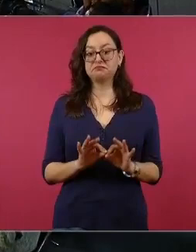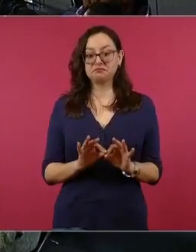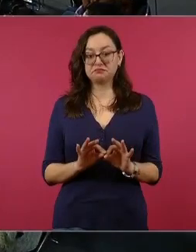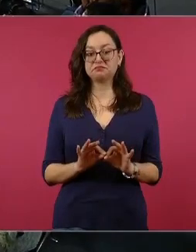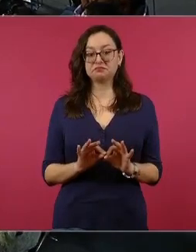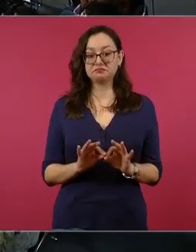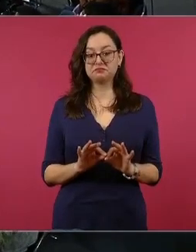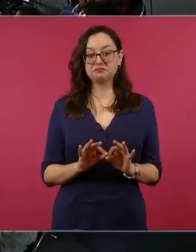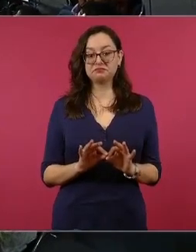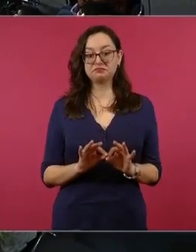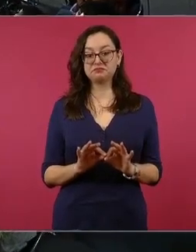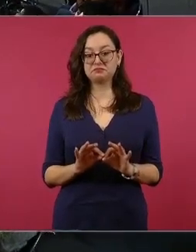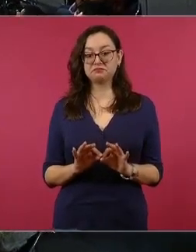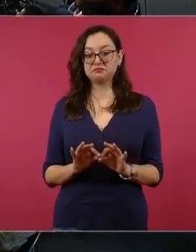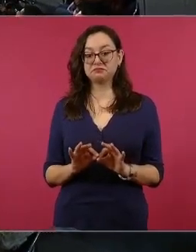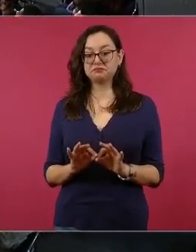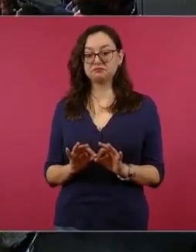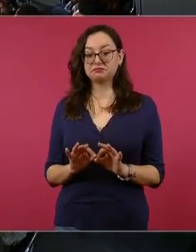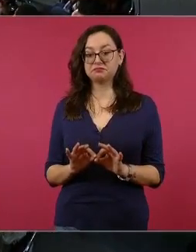Y vamos a que